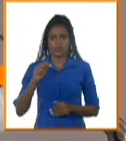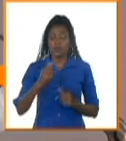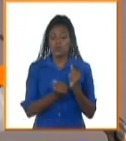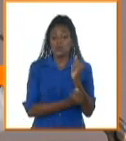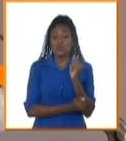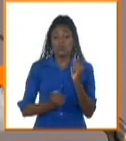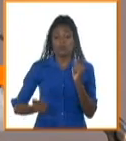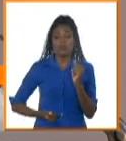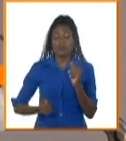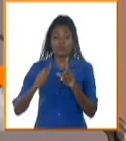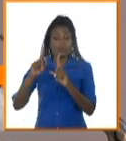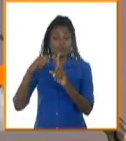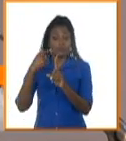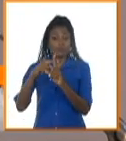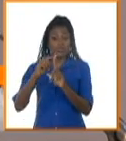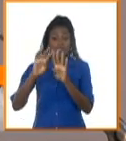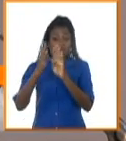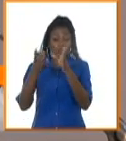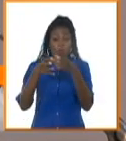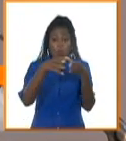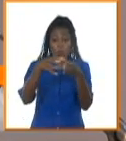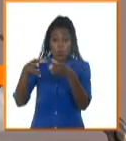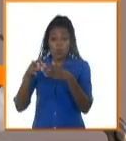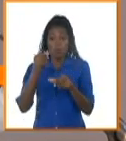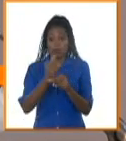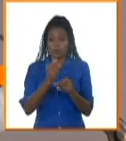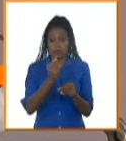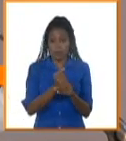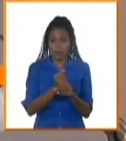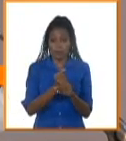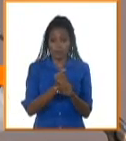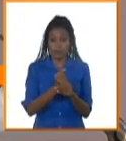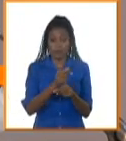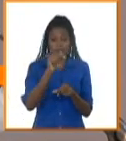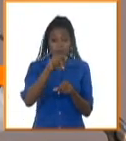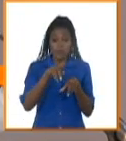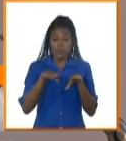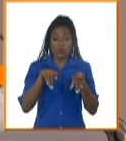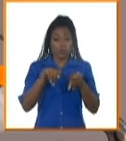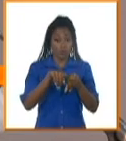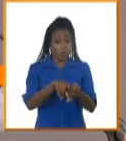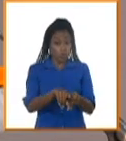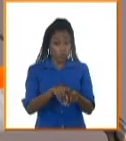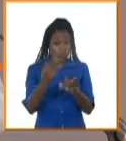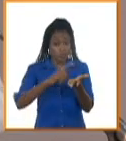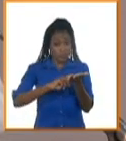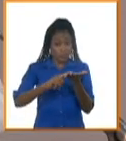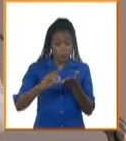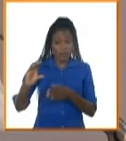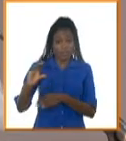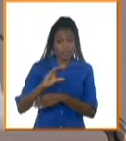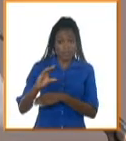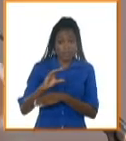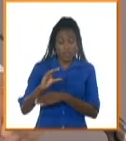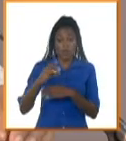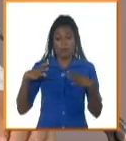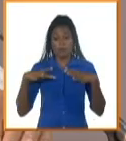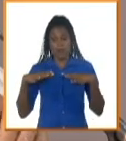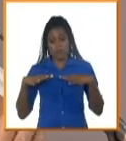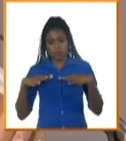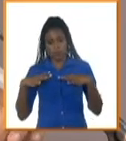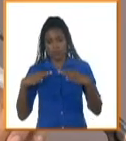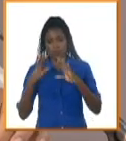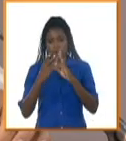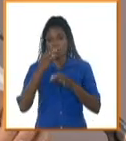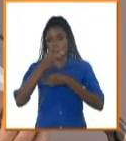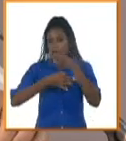adicional en todos los colectivos ha coincidido también con la semana del salario de las vacaciones que usted lo